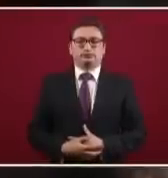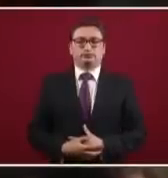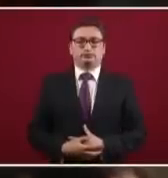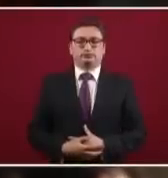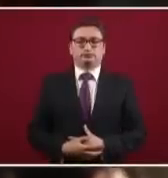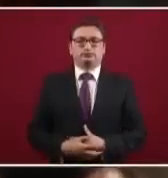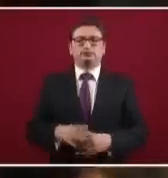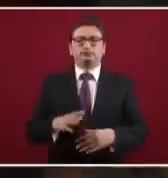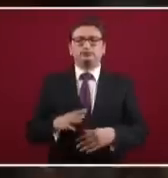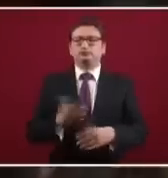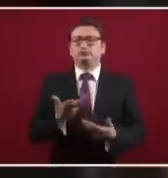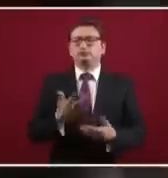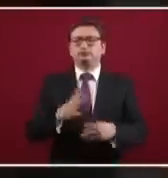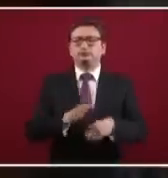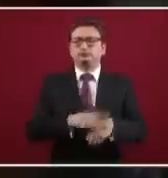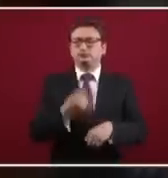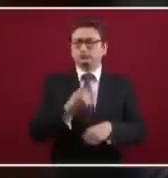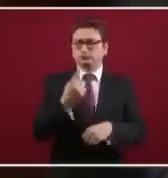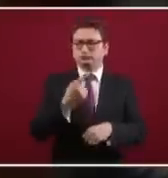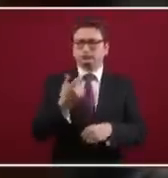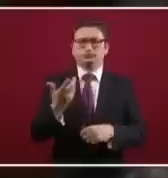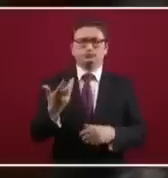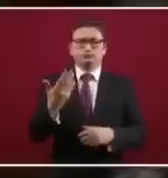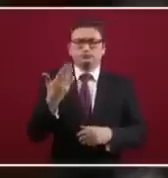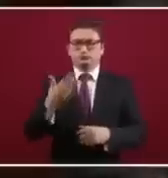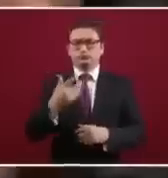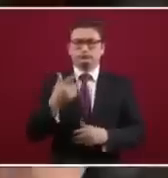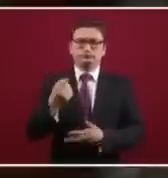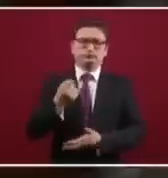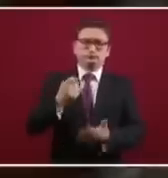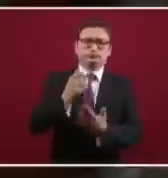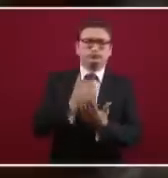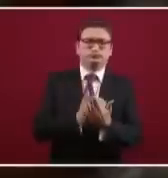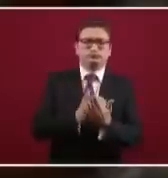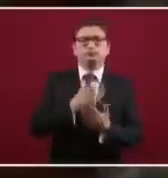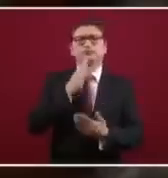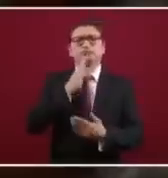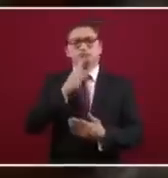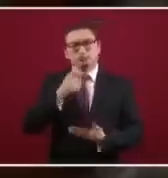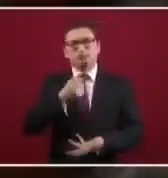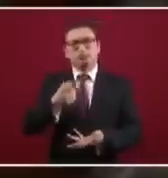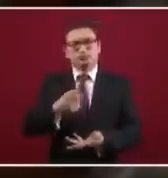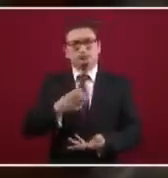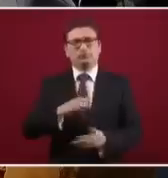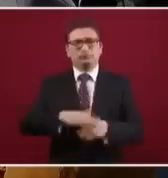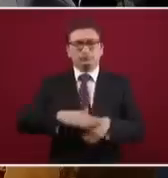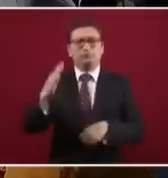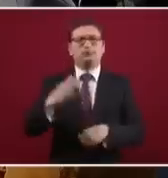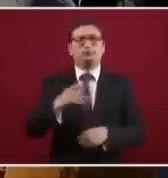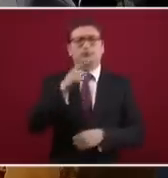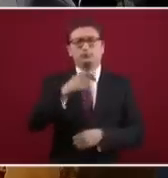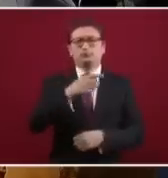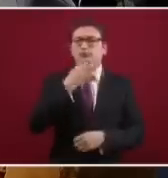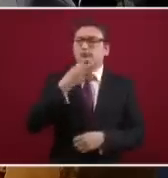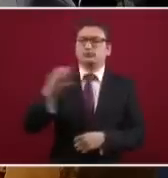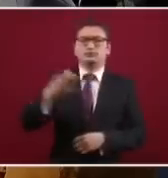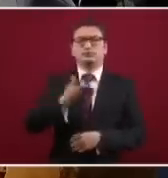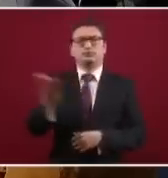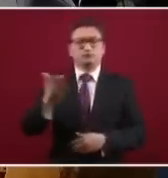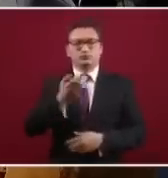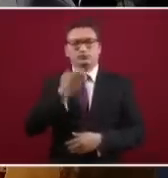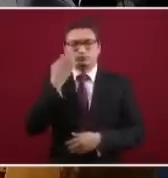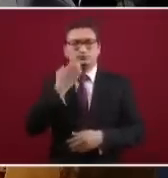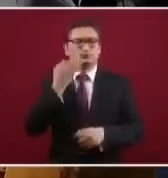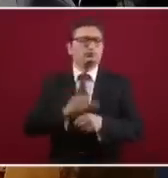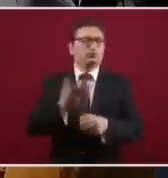¿Por qué se recorta el presupuesto y no nos cobra la plataforma, presidente? ¿Qué le puede decir a los estudiantes? Si pues usted, que